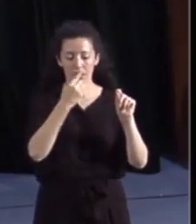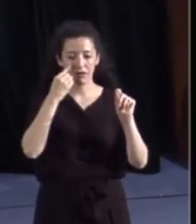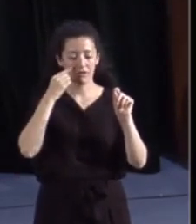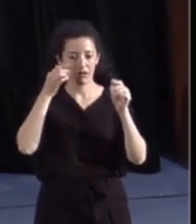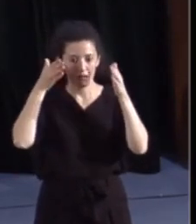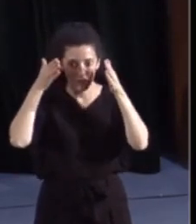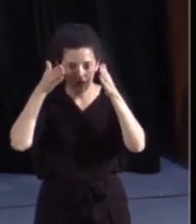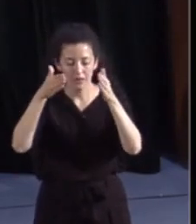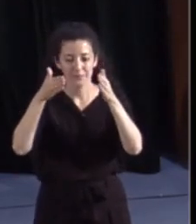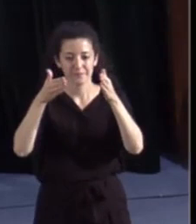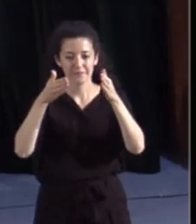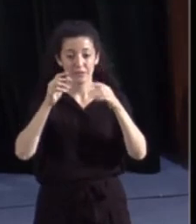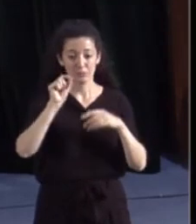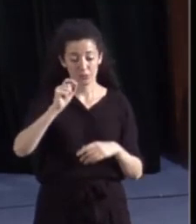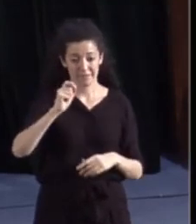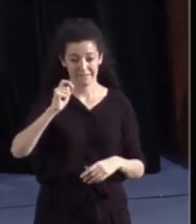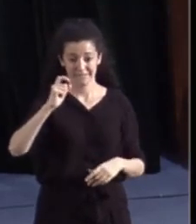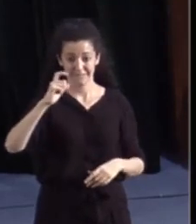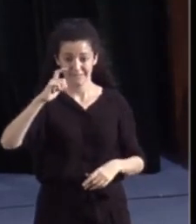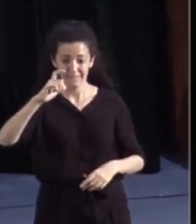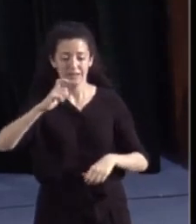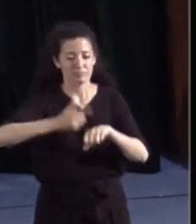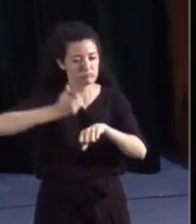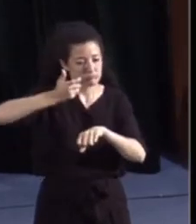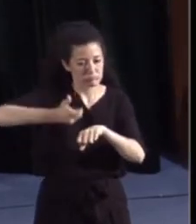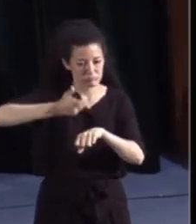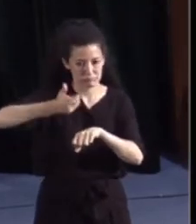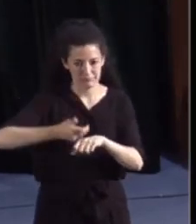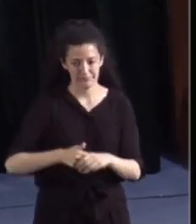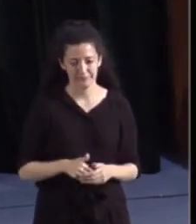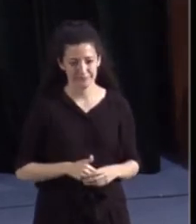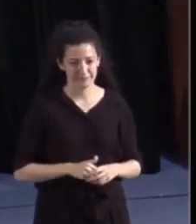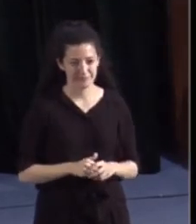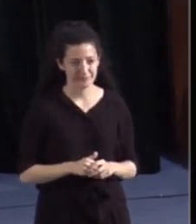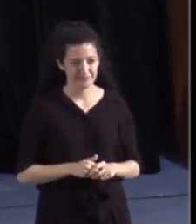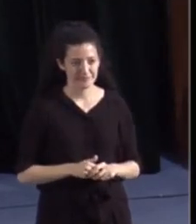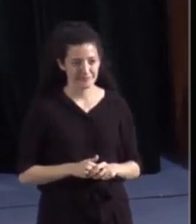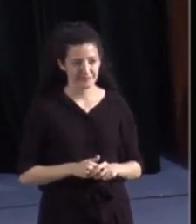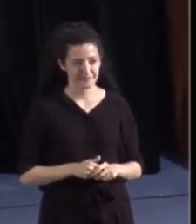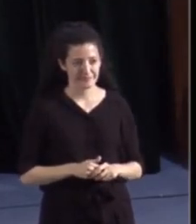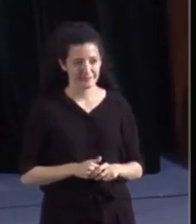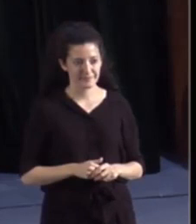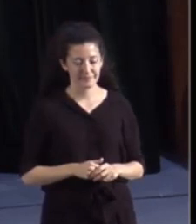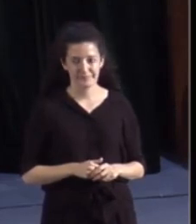el punto, más larga es la fijación de la mirada en ese punto.